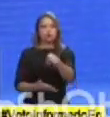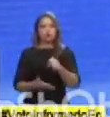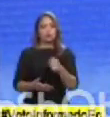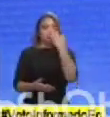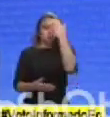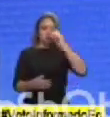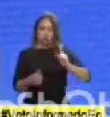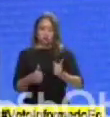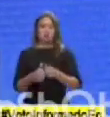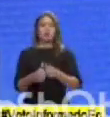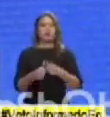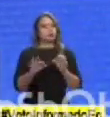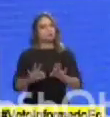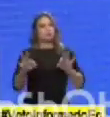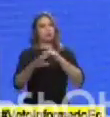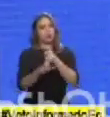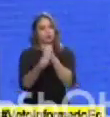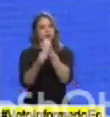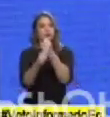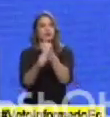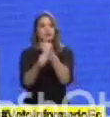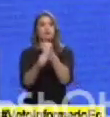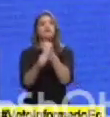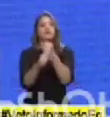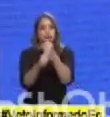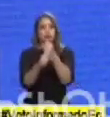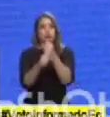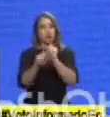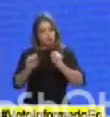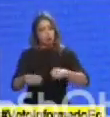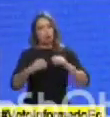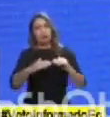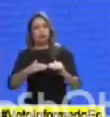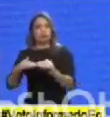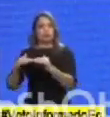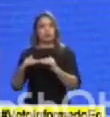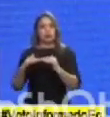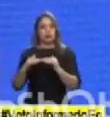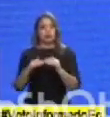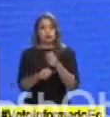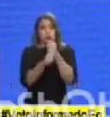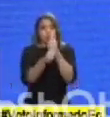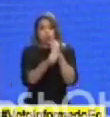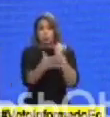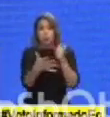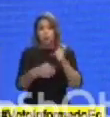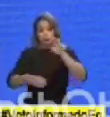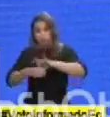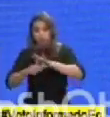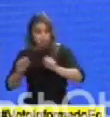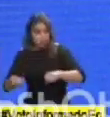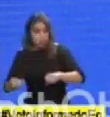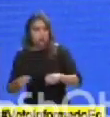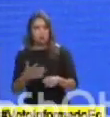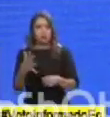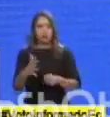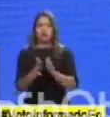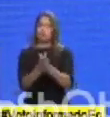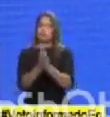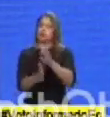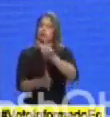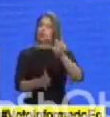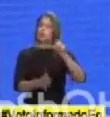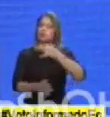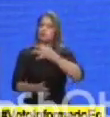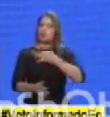lo primero Ecuatorianos sin seguridad no tenemos democracia sin seguridad no vamos a poder tener elecciones por eso te pido este 20 de agosto voto por la mano